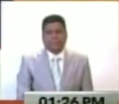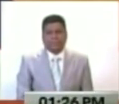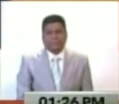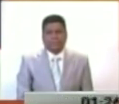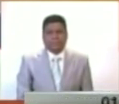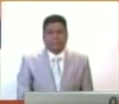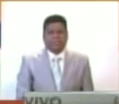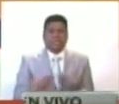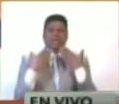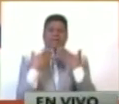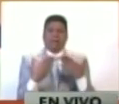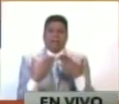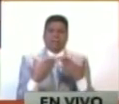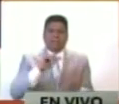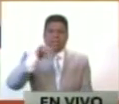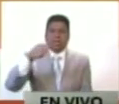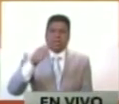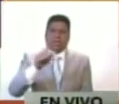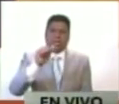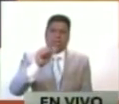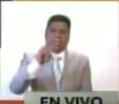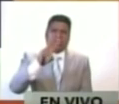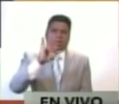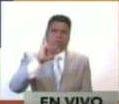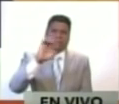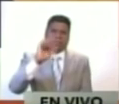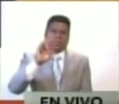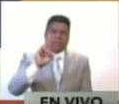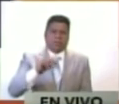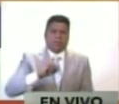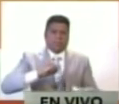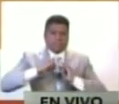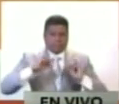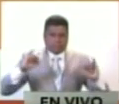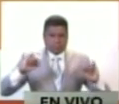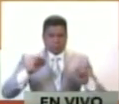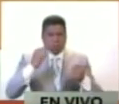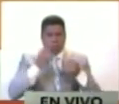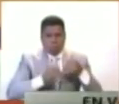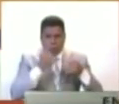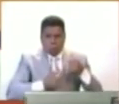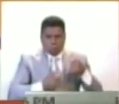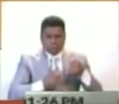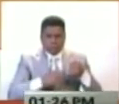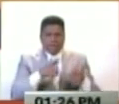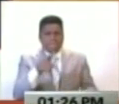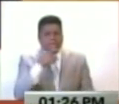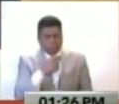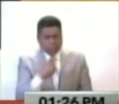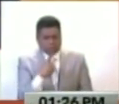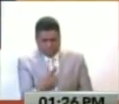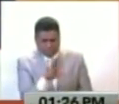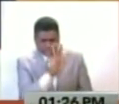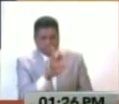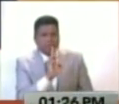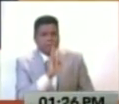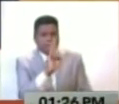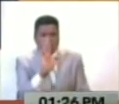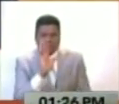Gracias, Javier. Bueno, voy a empezar por la última pregunta sobre la participación en la cumbre. Esta ha sido una cumbre con